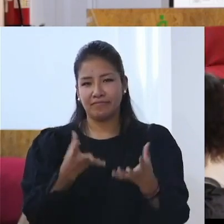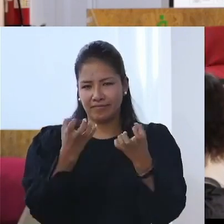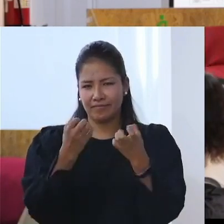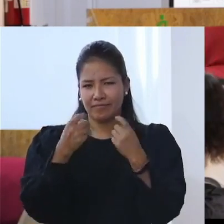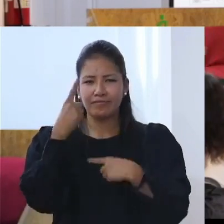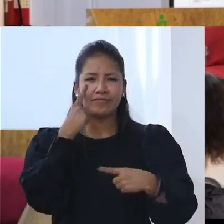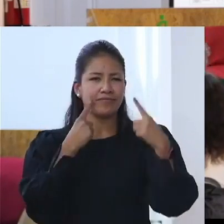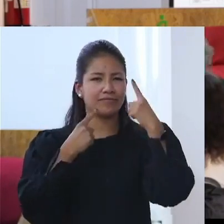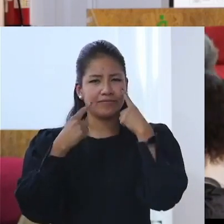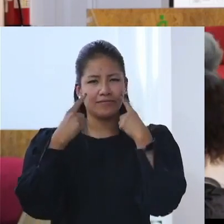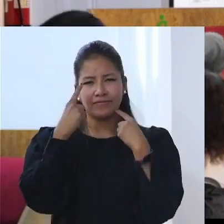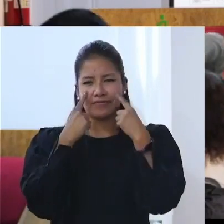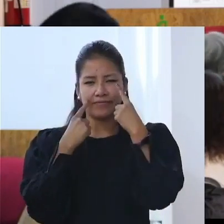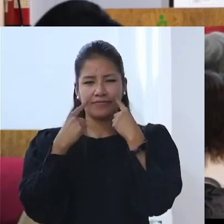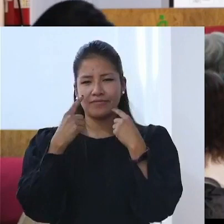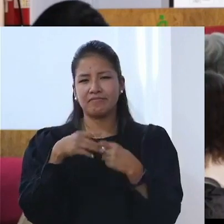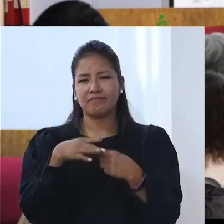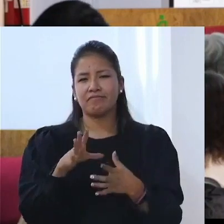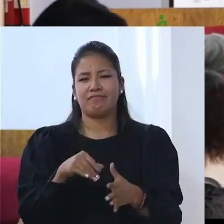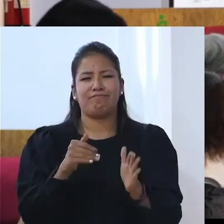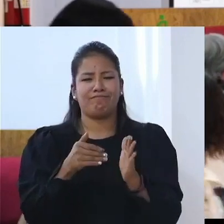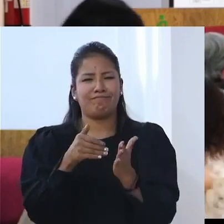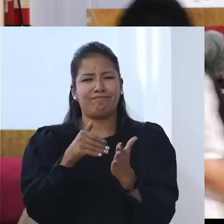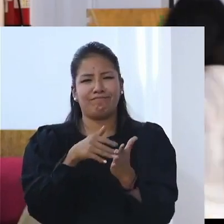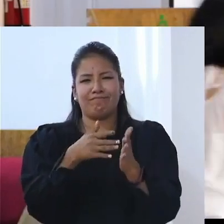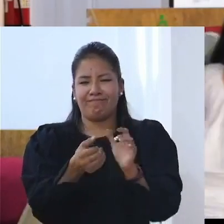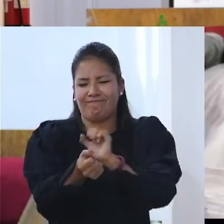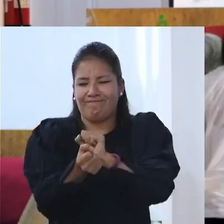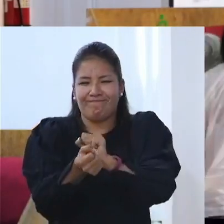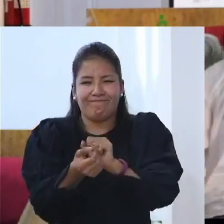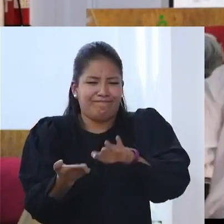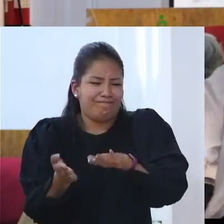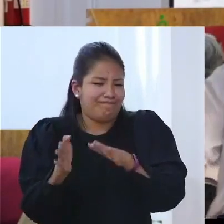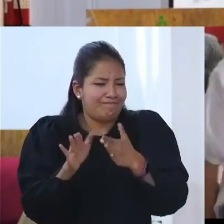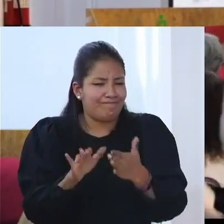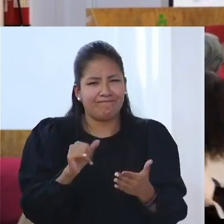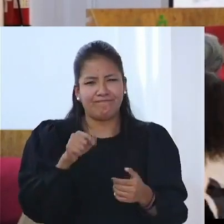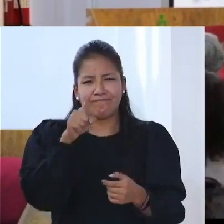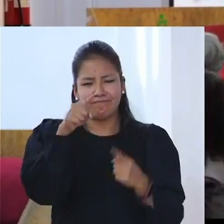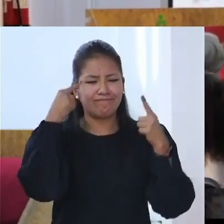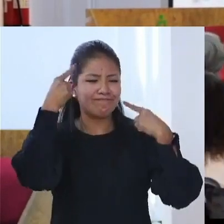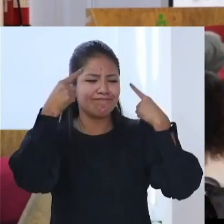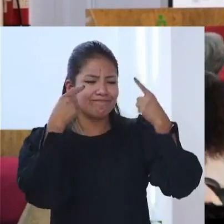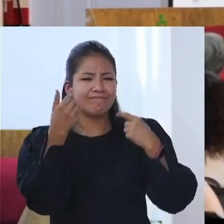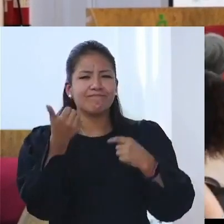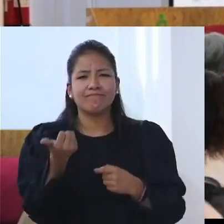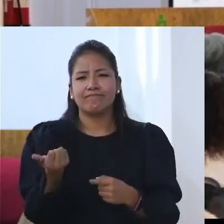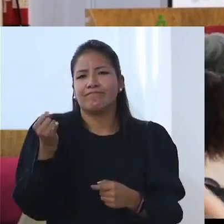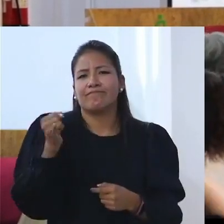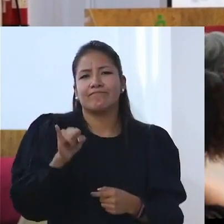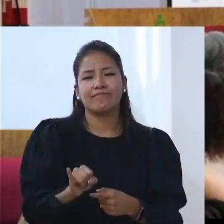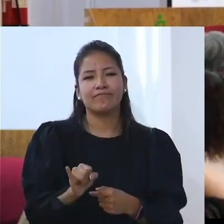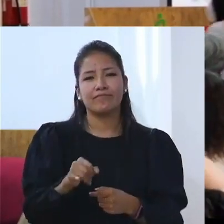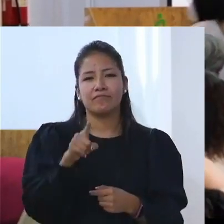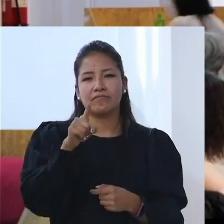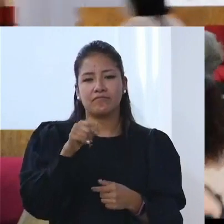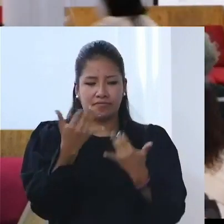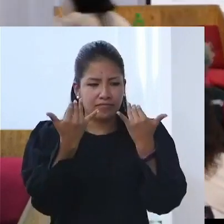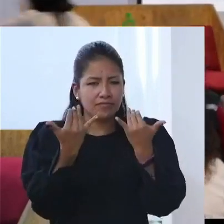quiero llorar y me destapa que pienses así